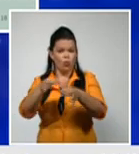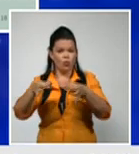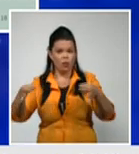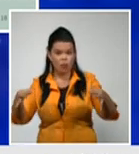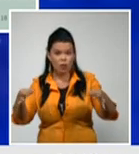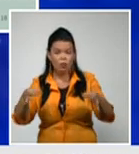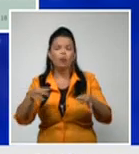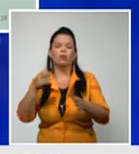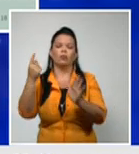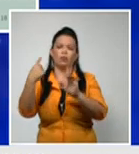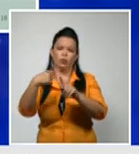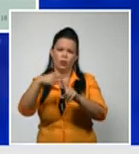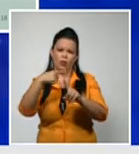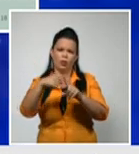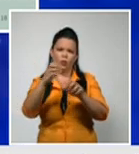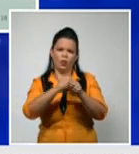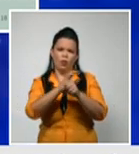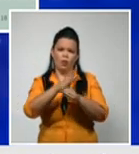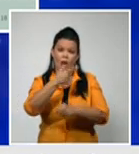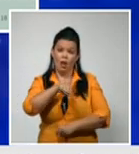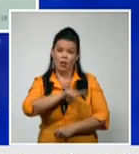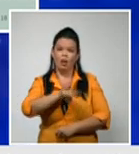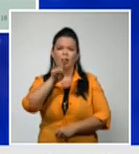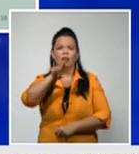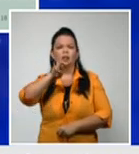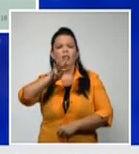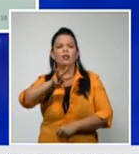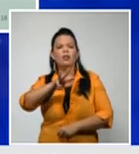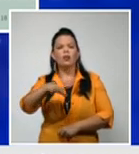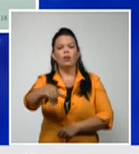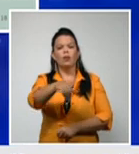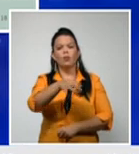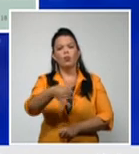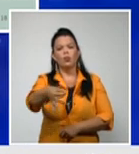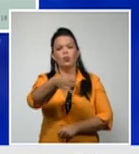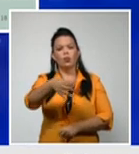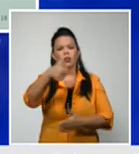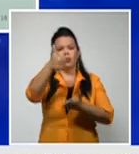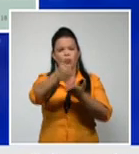casos autóctonos en el municipio de Guantánamo.